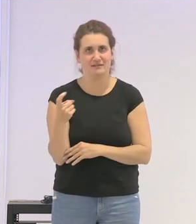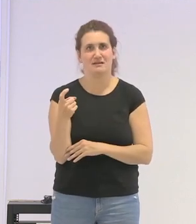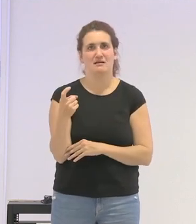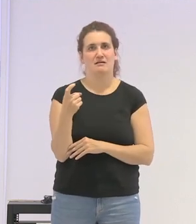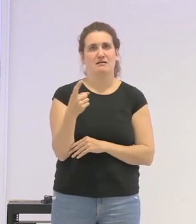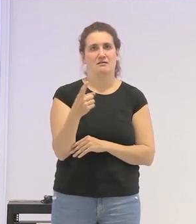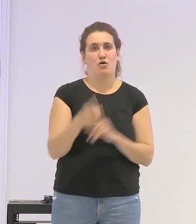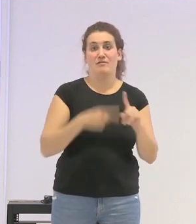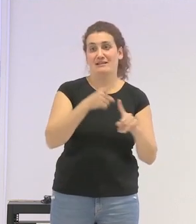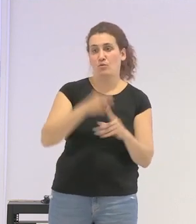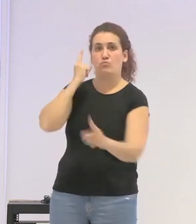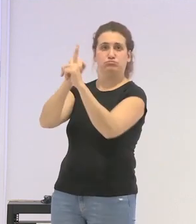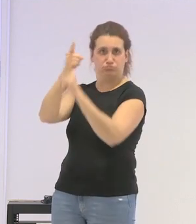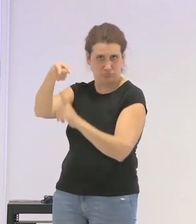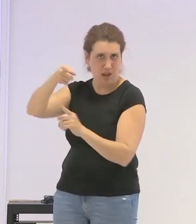a la extrema derecha.